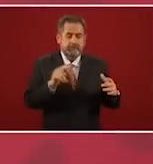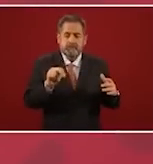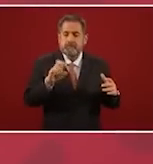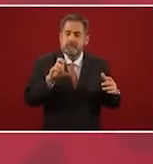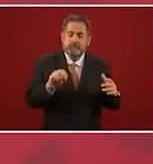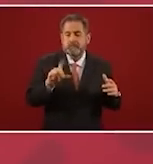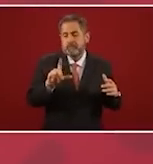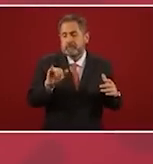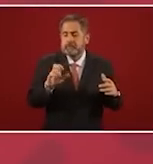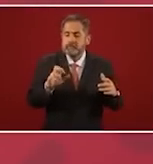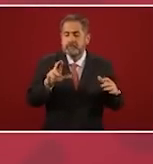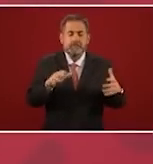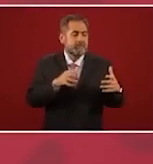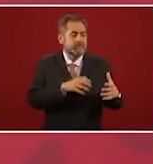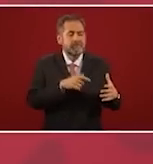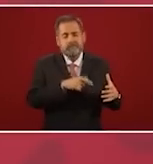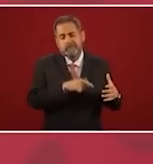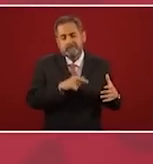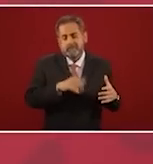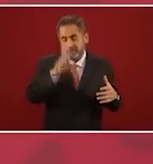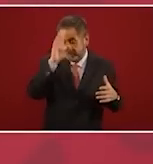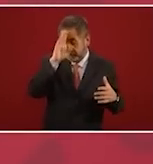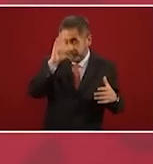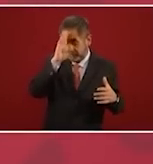neoliberal, se acrecentó